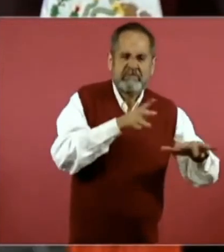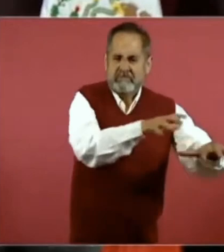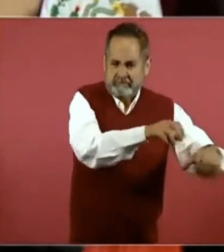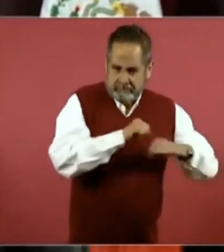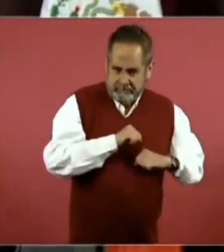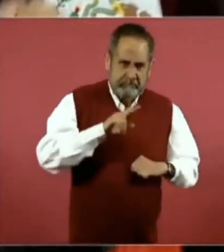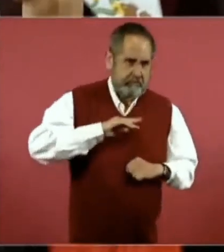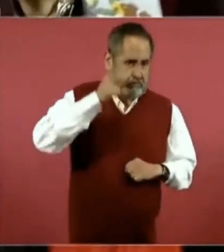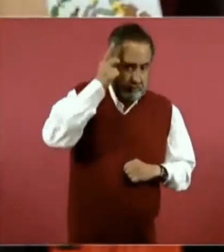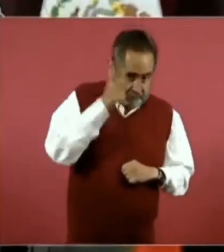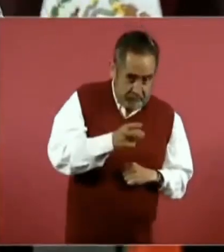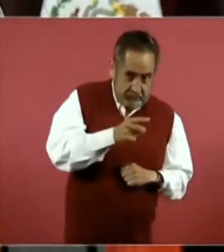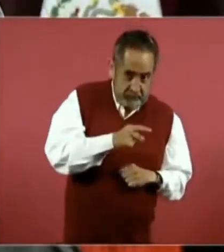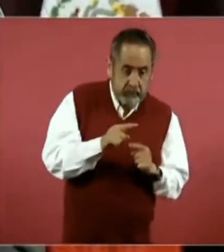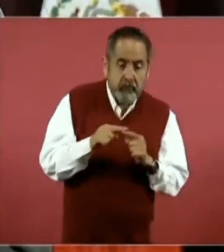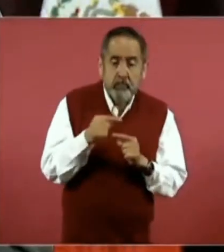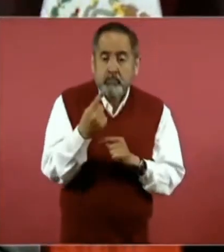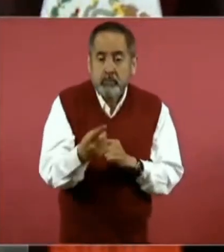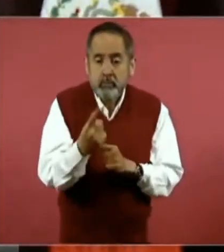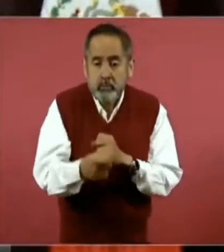y en contra de la política